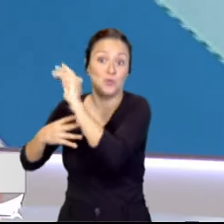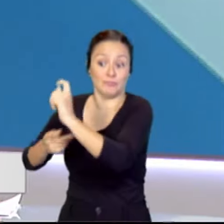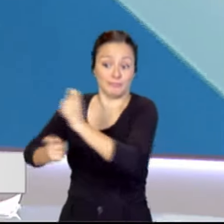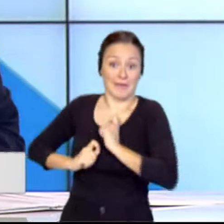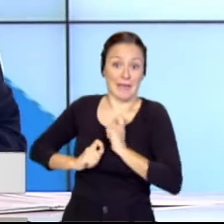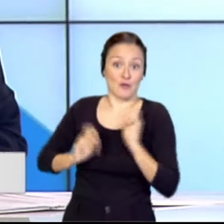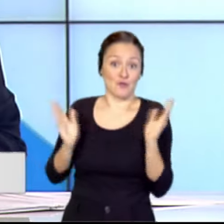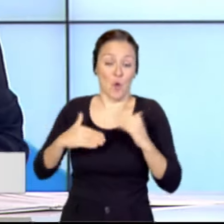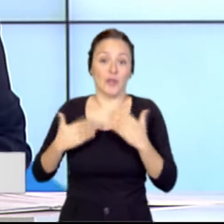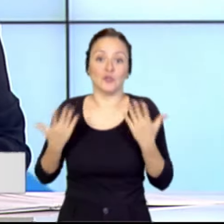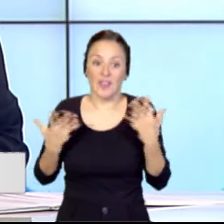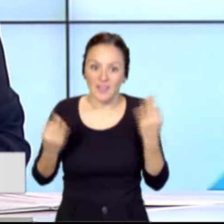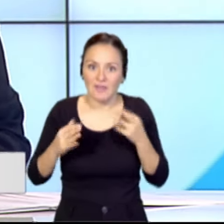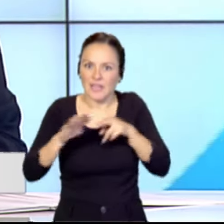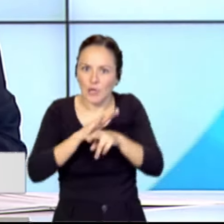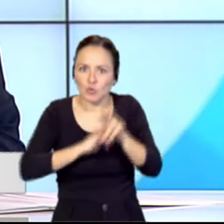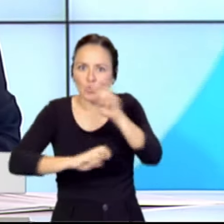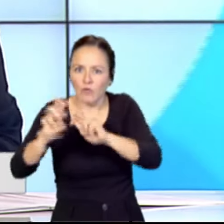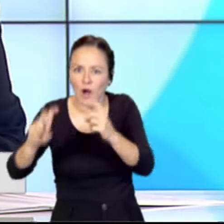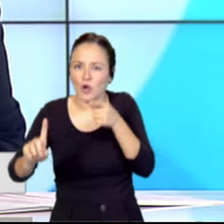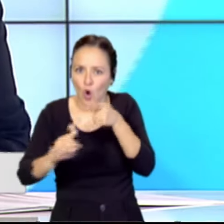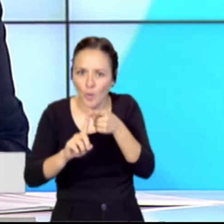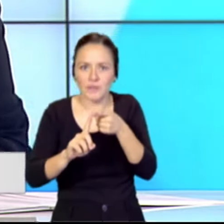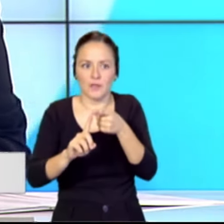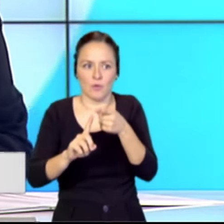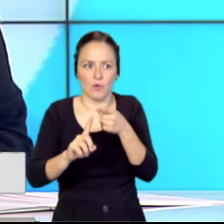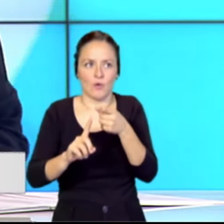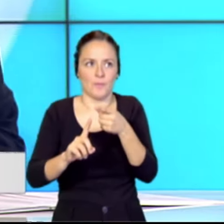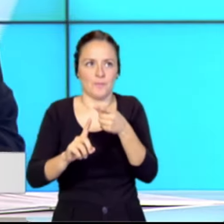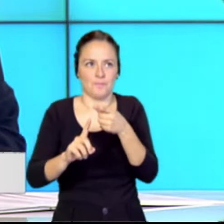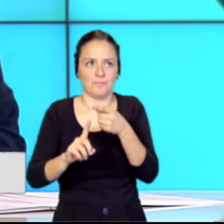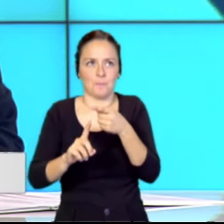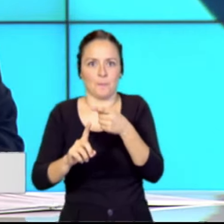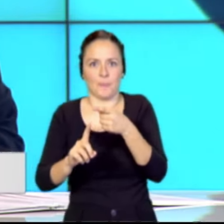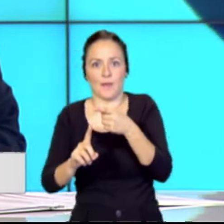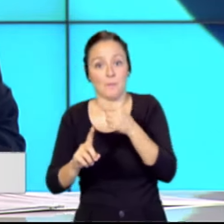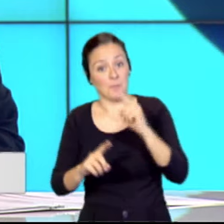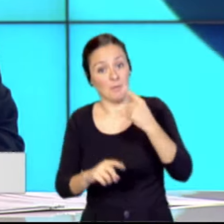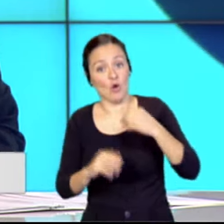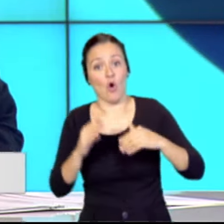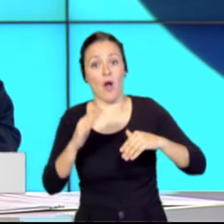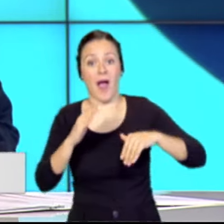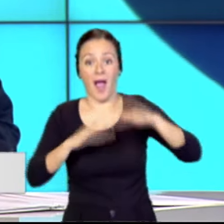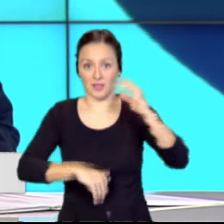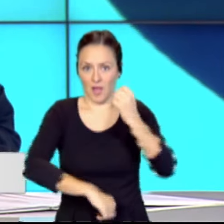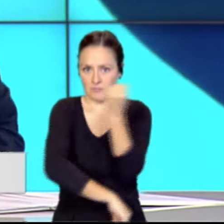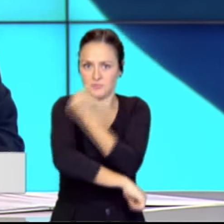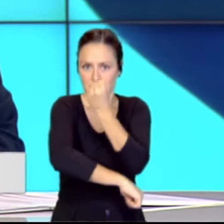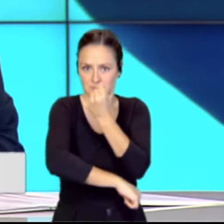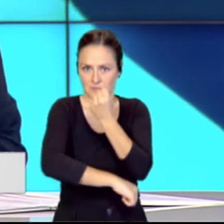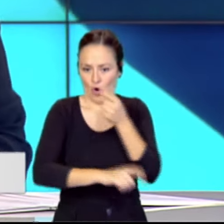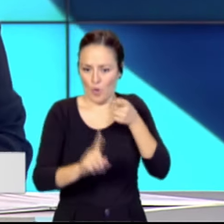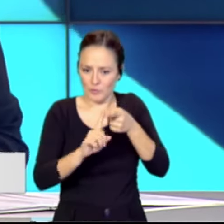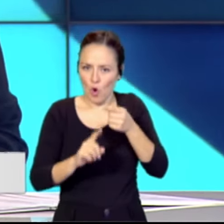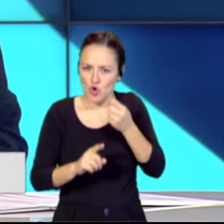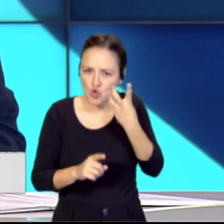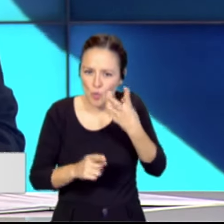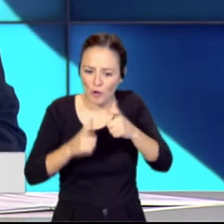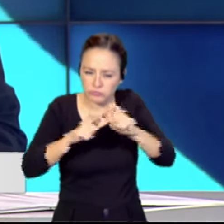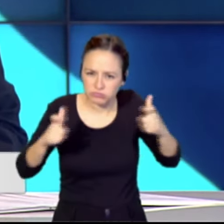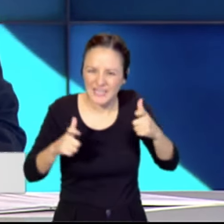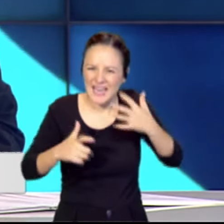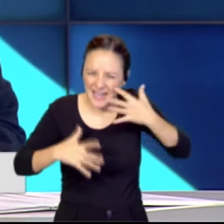de buscar los mecanismos para que todo eso no solo es dar de al dar de alta primero dar de alta que también así tengamos los números reales y